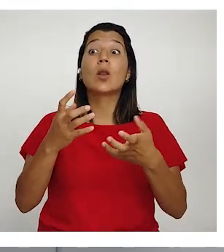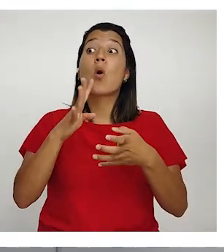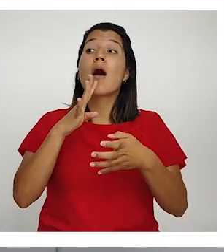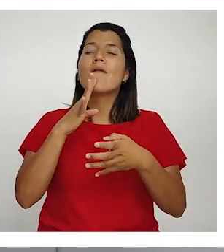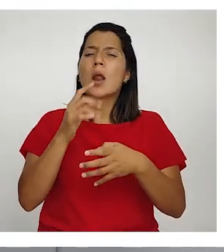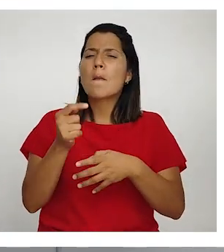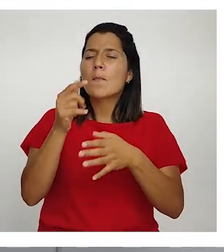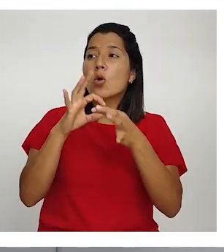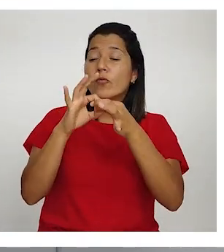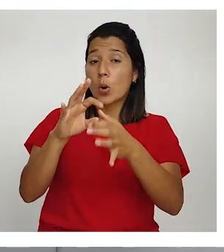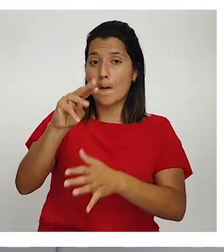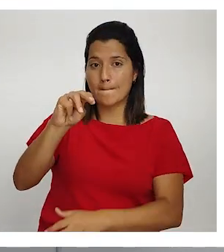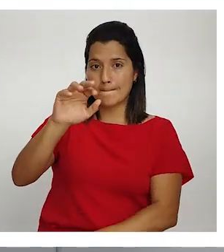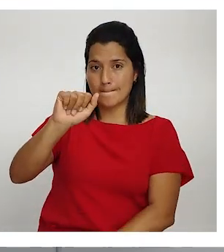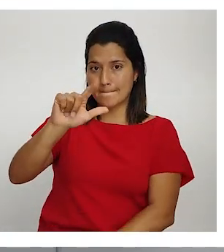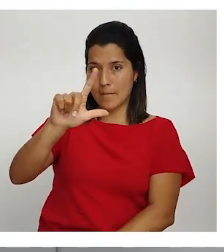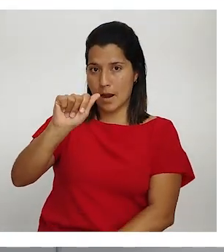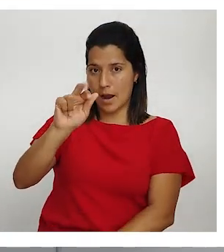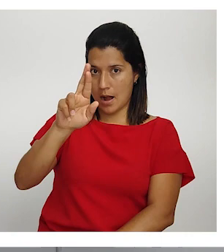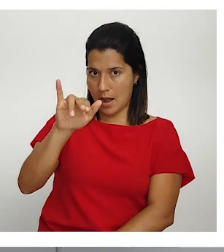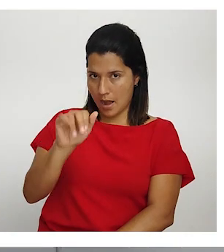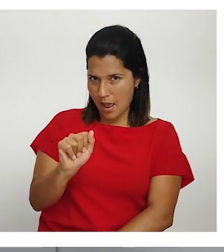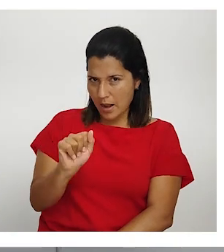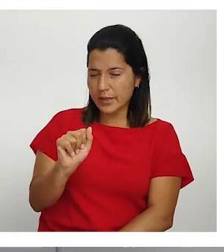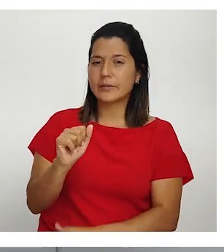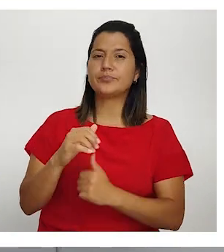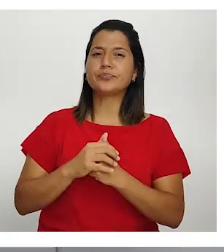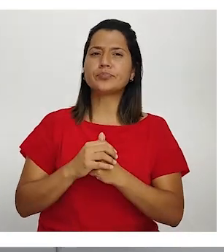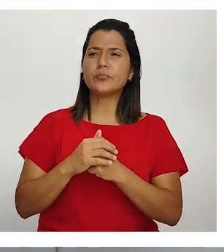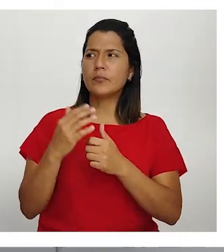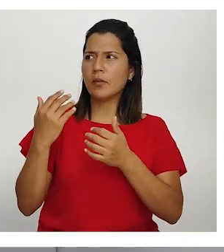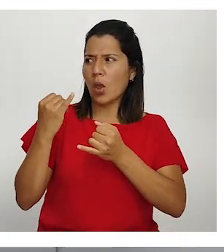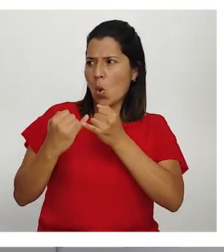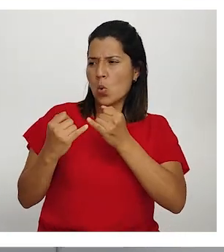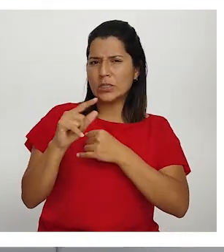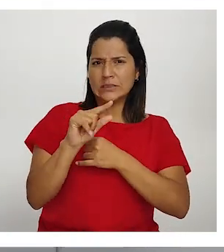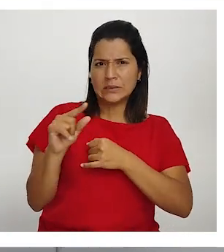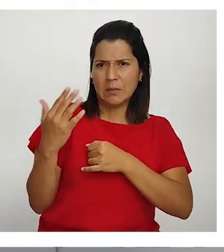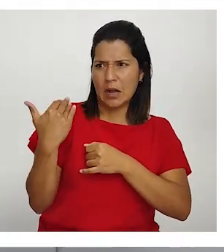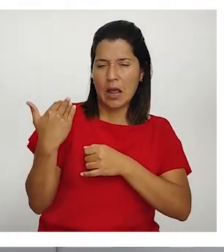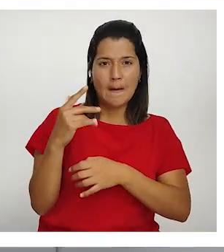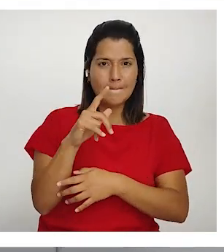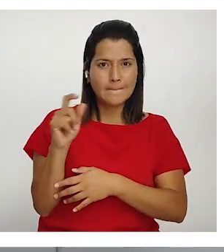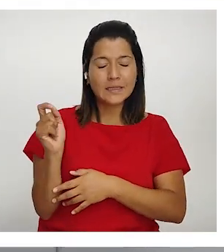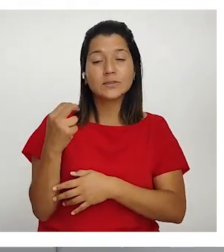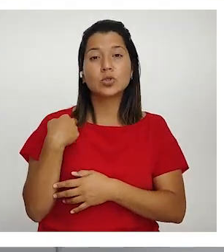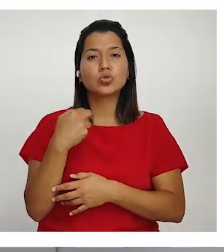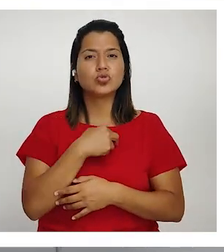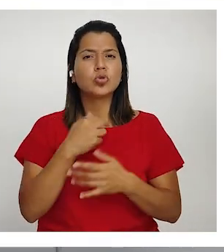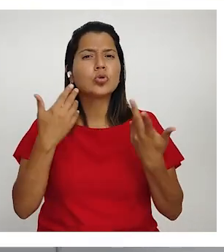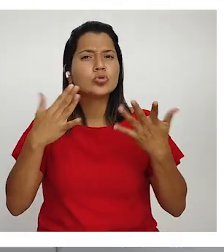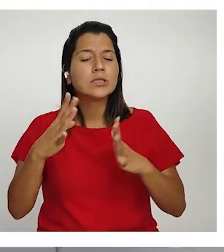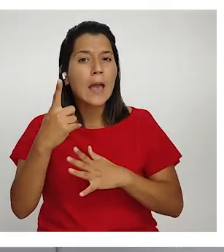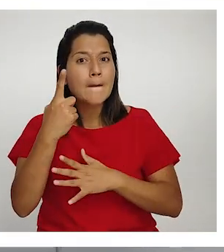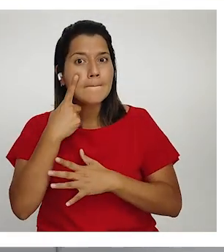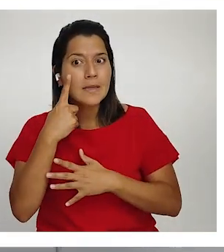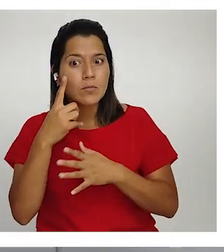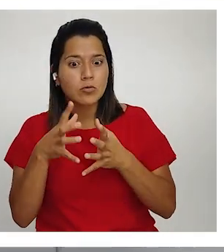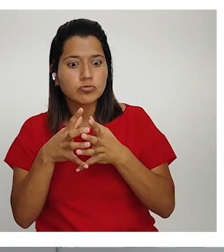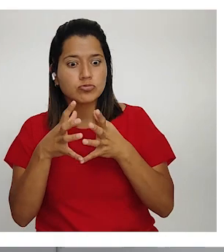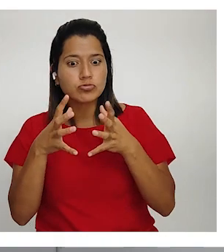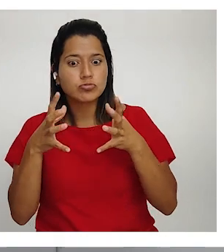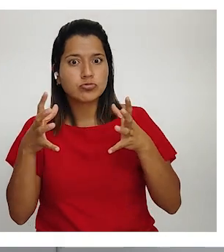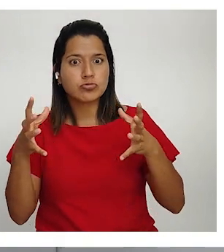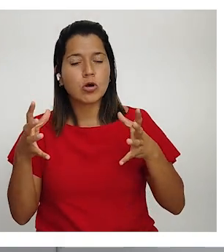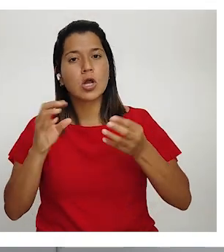malaria. En las últimas semanas, meses, hemos escuchado algunos brotes de malaria que han obligado al